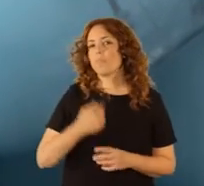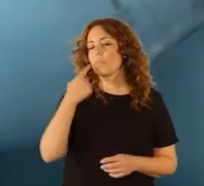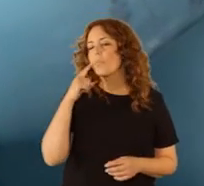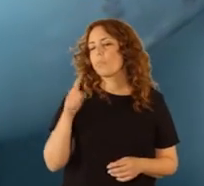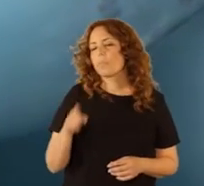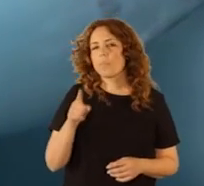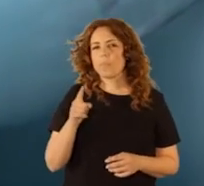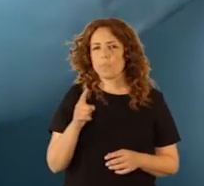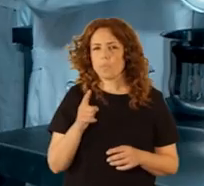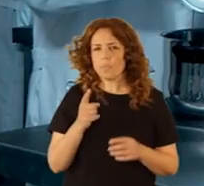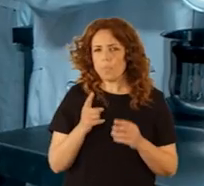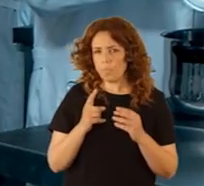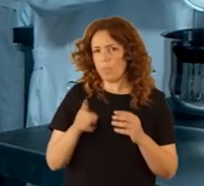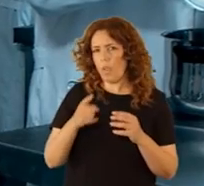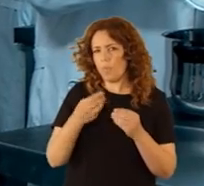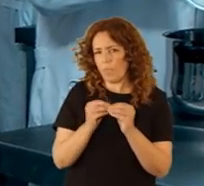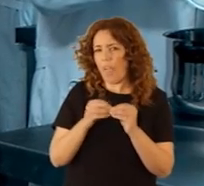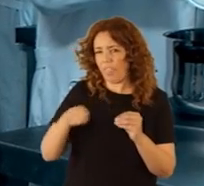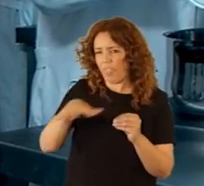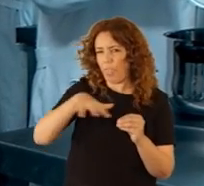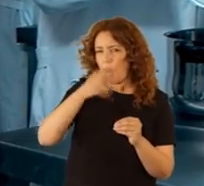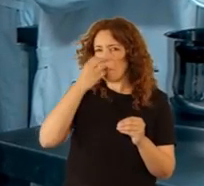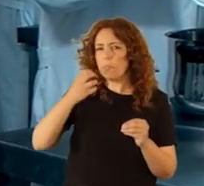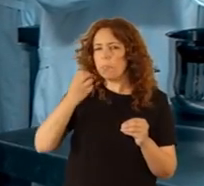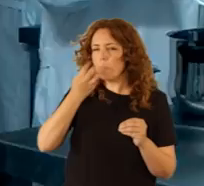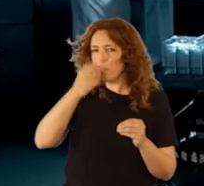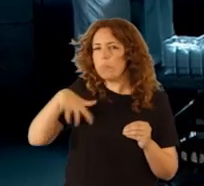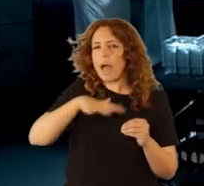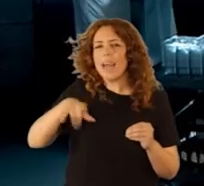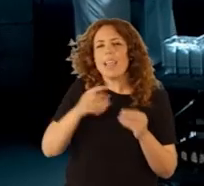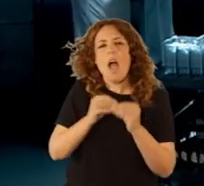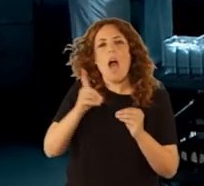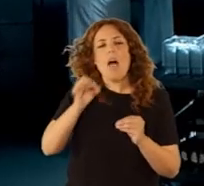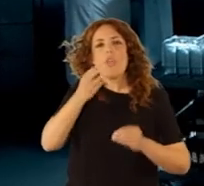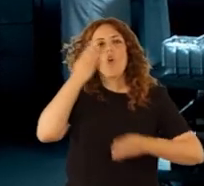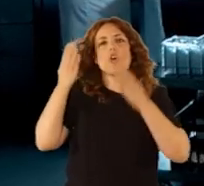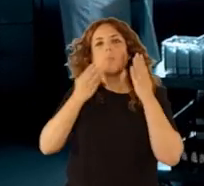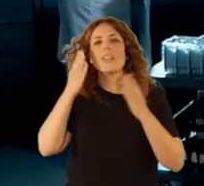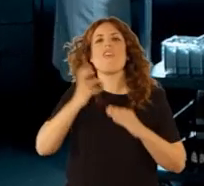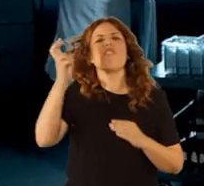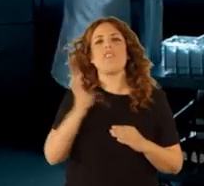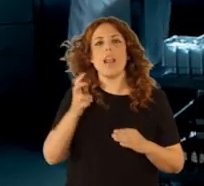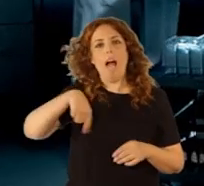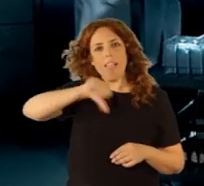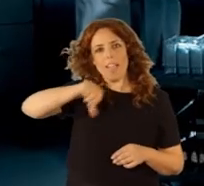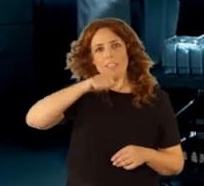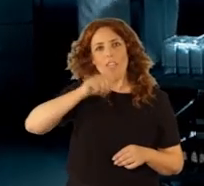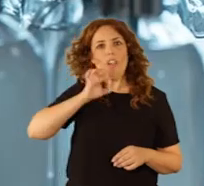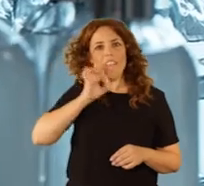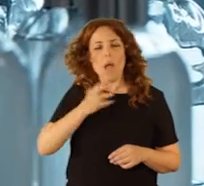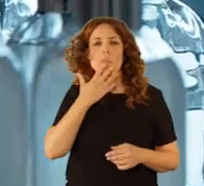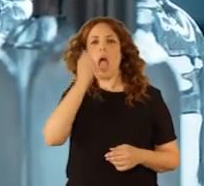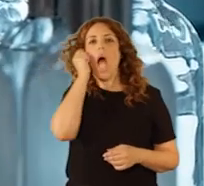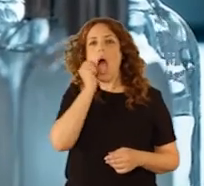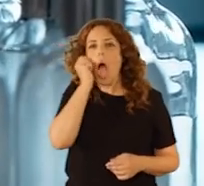una de las actividades artesanales que se realizan en el parque es la fabricación de cosméticos a partir del aceite de oliva